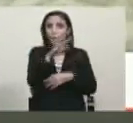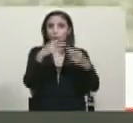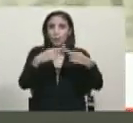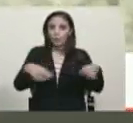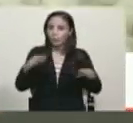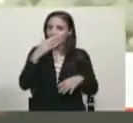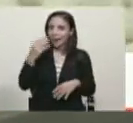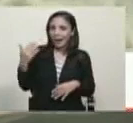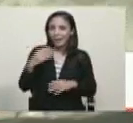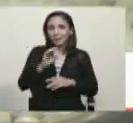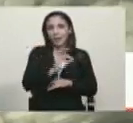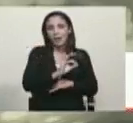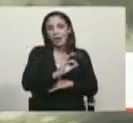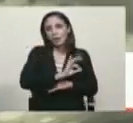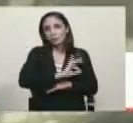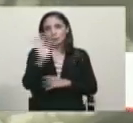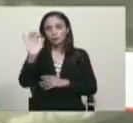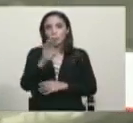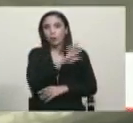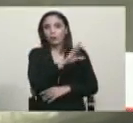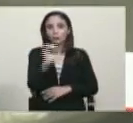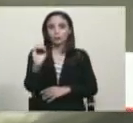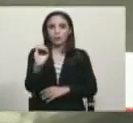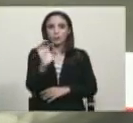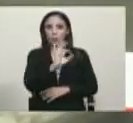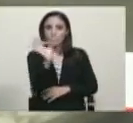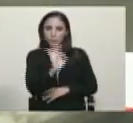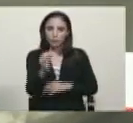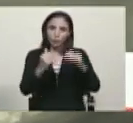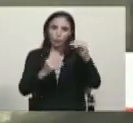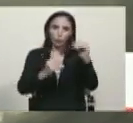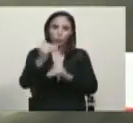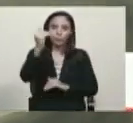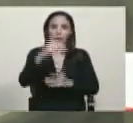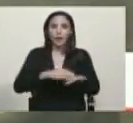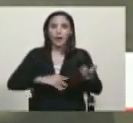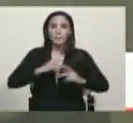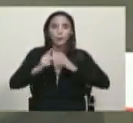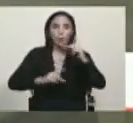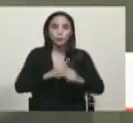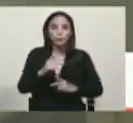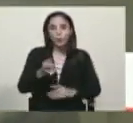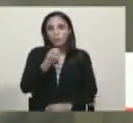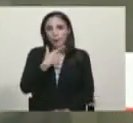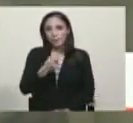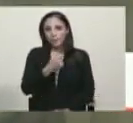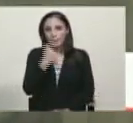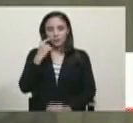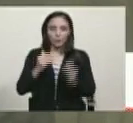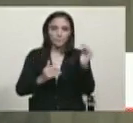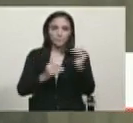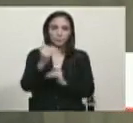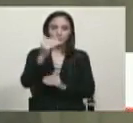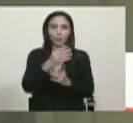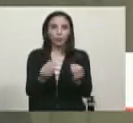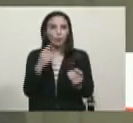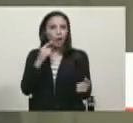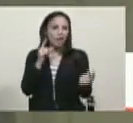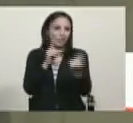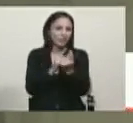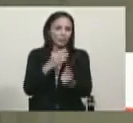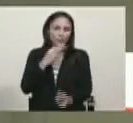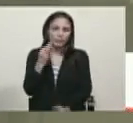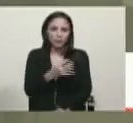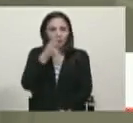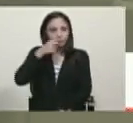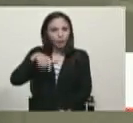de un incremento del 400% en establecimientos de salud. Es una red pública para la atención de nuestro pueblo,